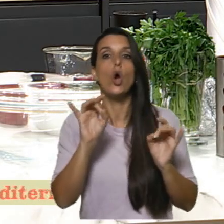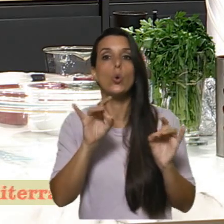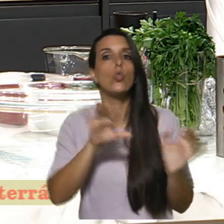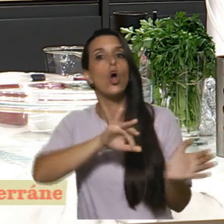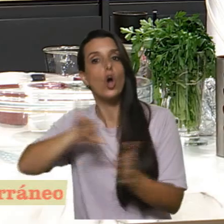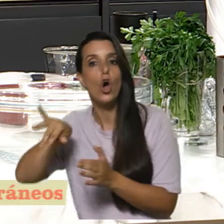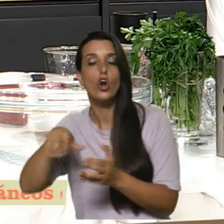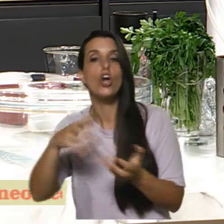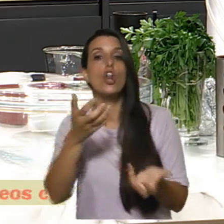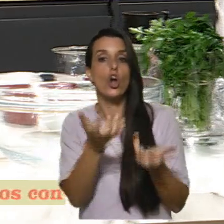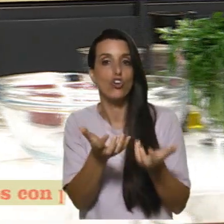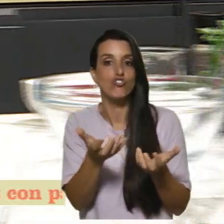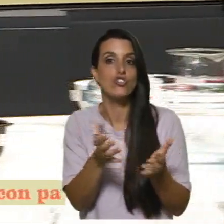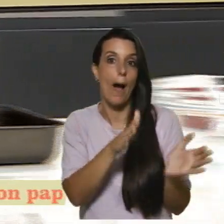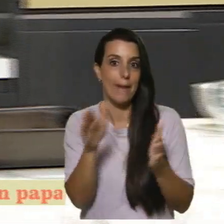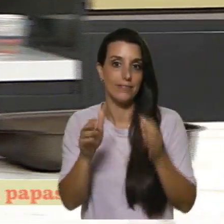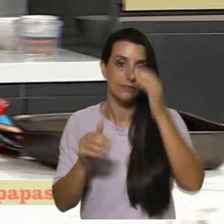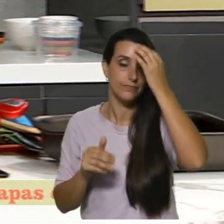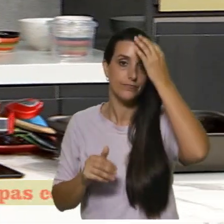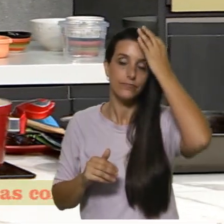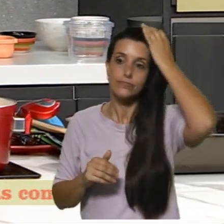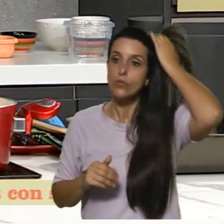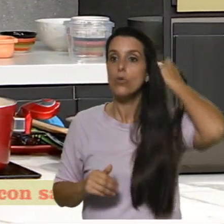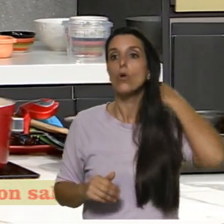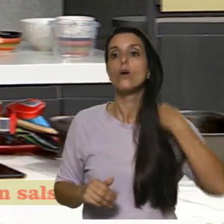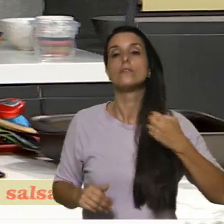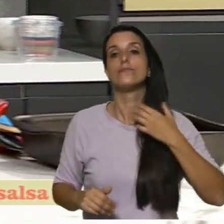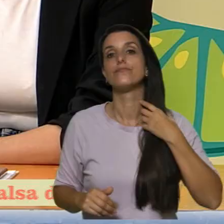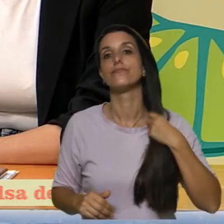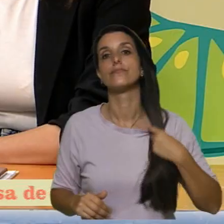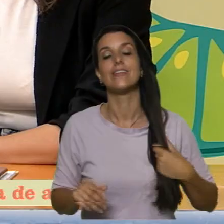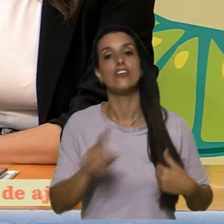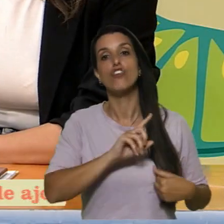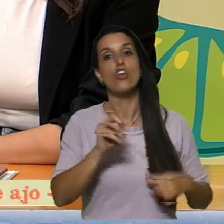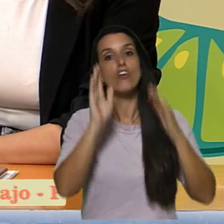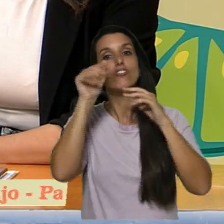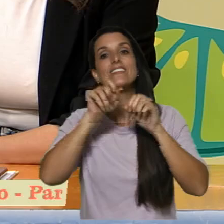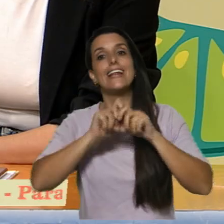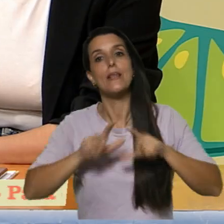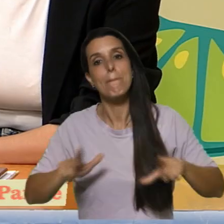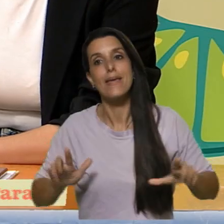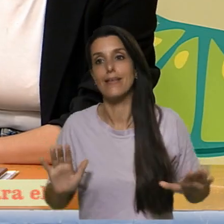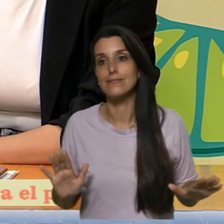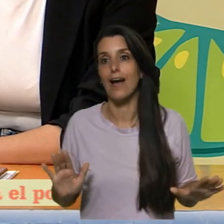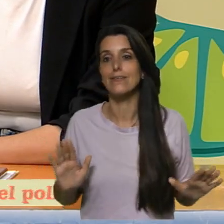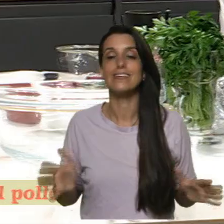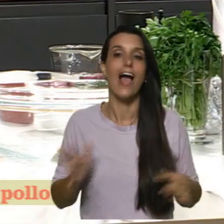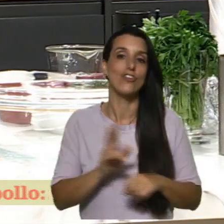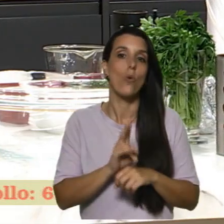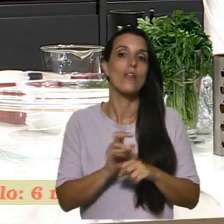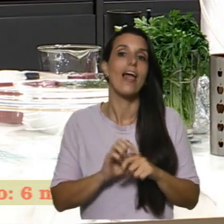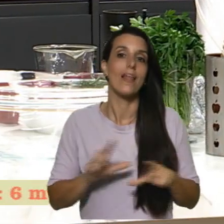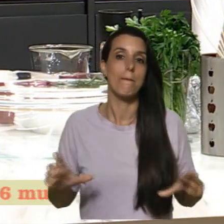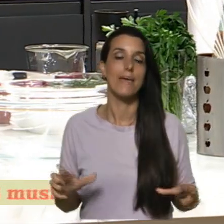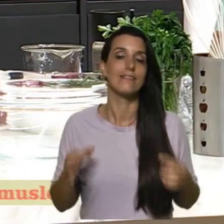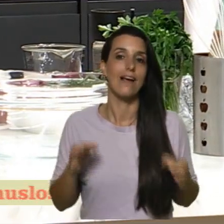separada las tablas. Así que esto lo sacamos por acá. Eso no es obsesión, es higiene. Eso es. Claro, eso es seguridad alimentaria,